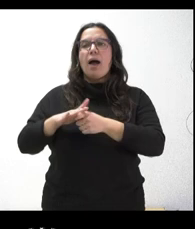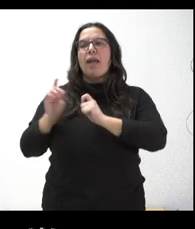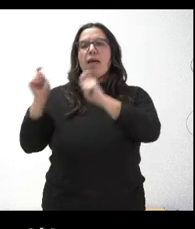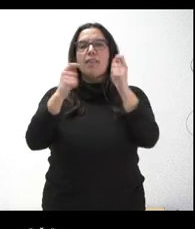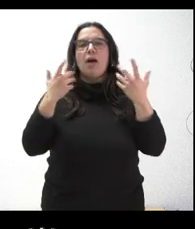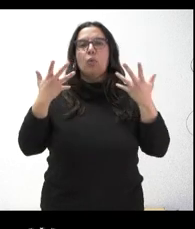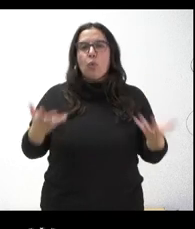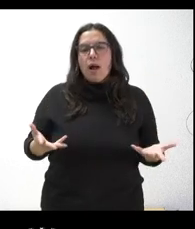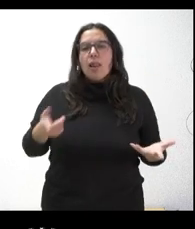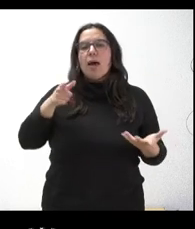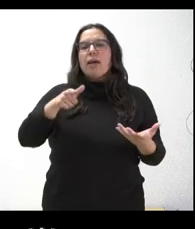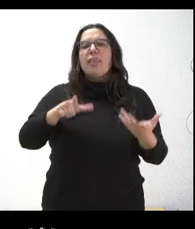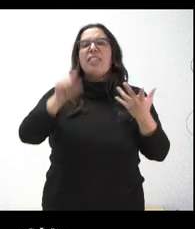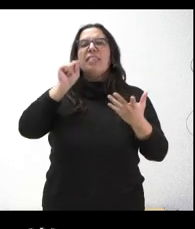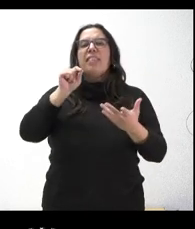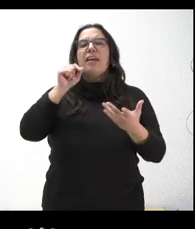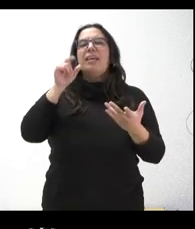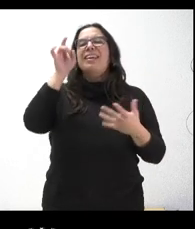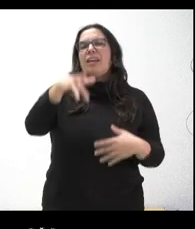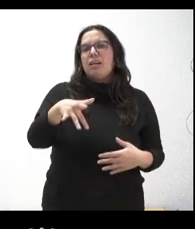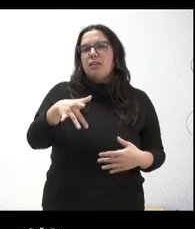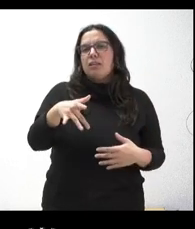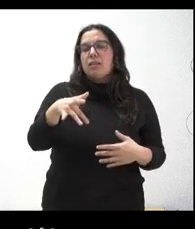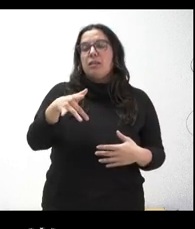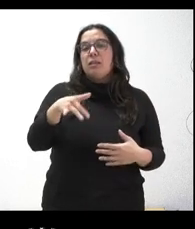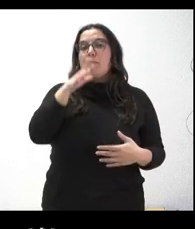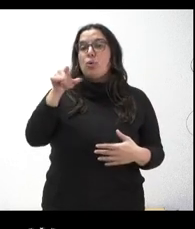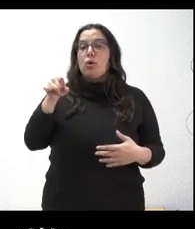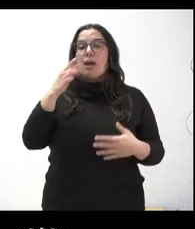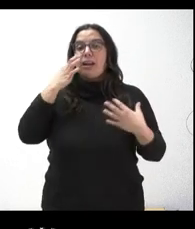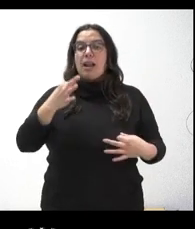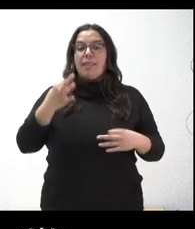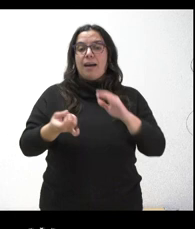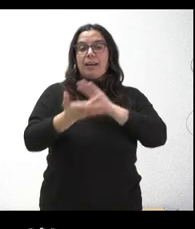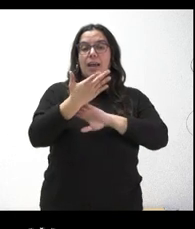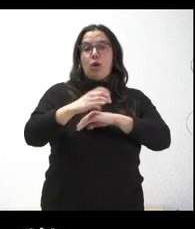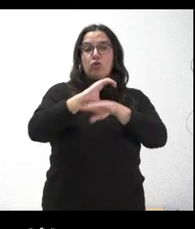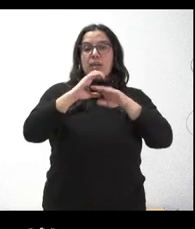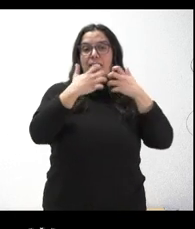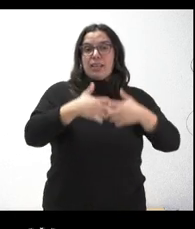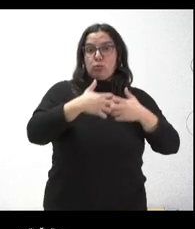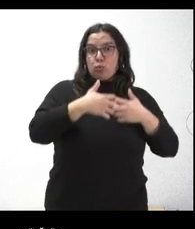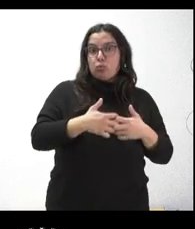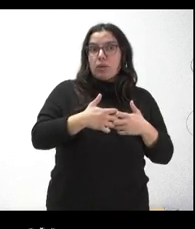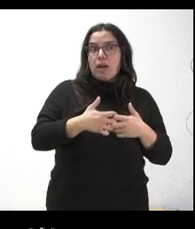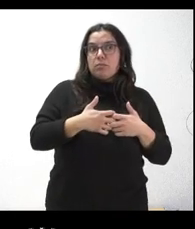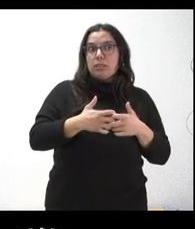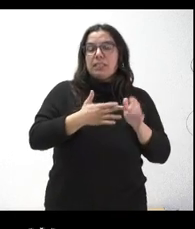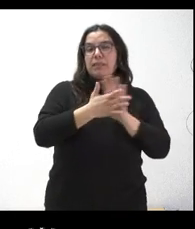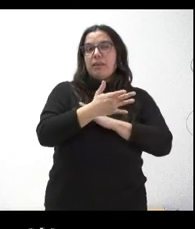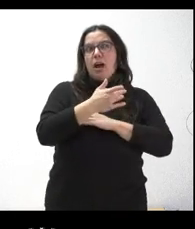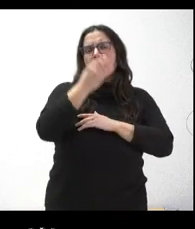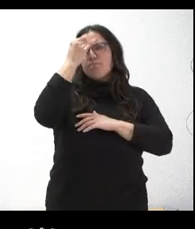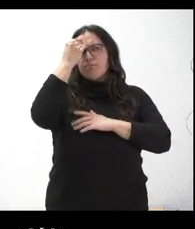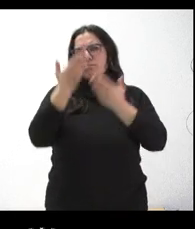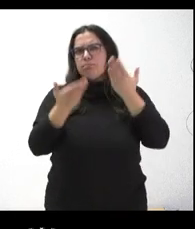en esta convocatoria y dado que lo pone en marcha industria si no se ha valorado que fuera un